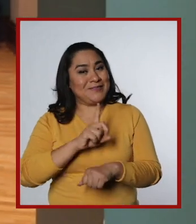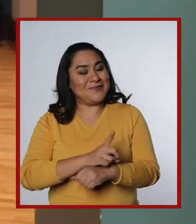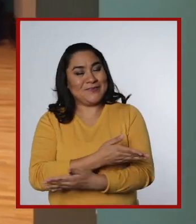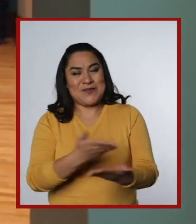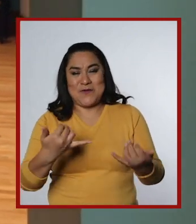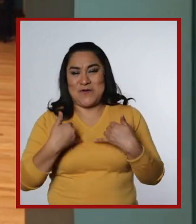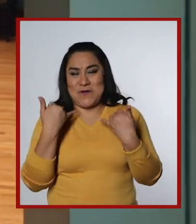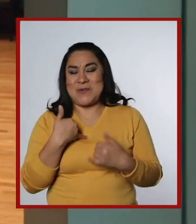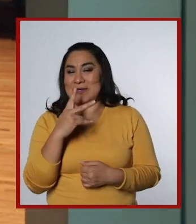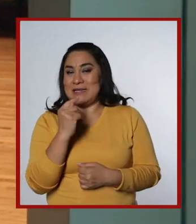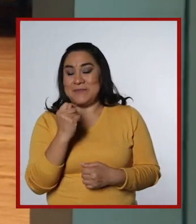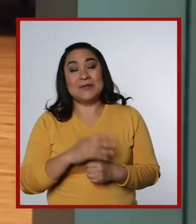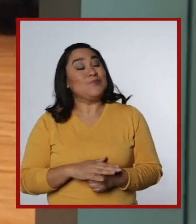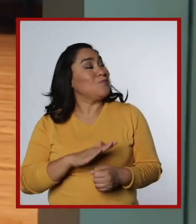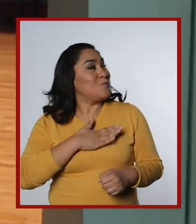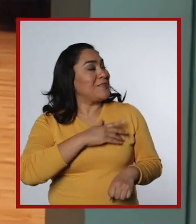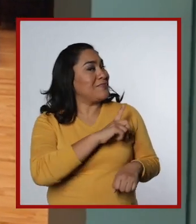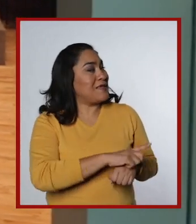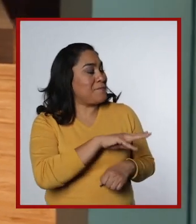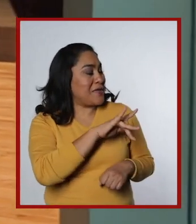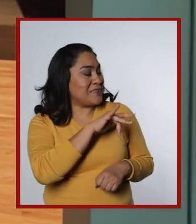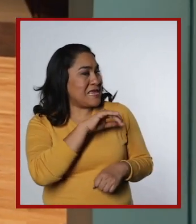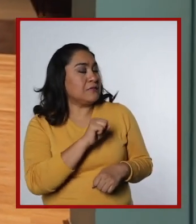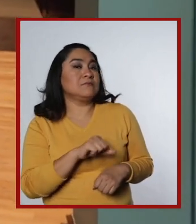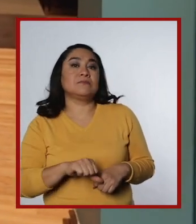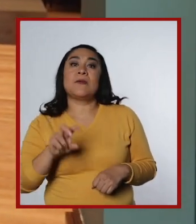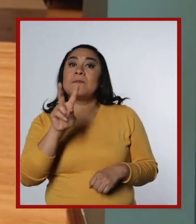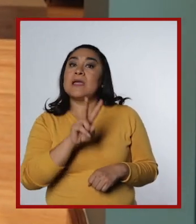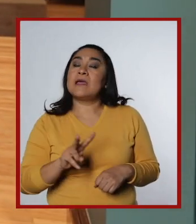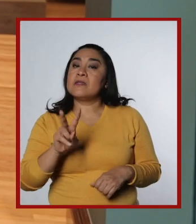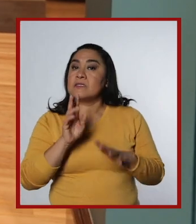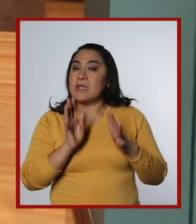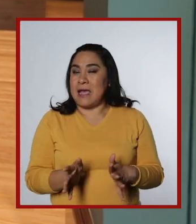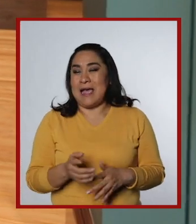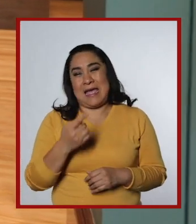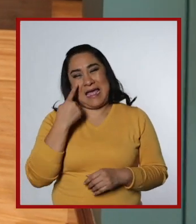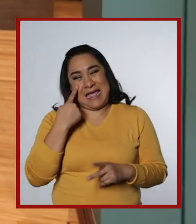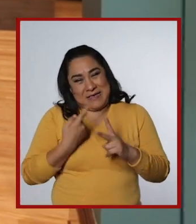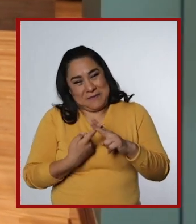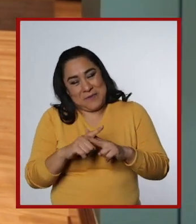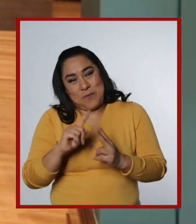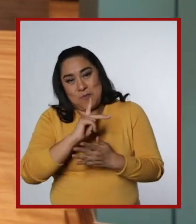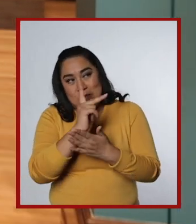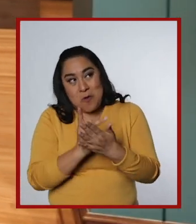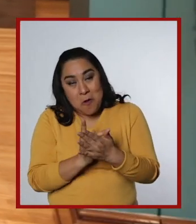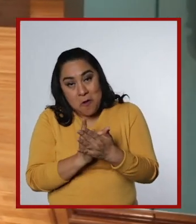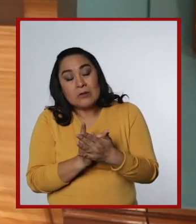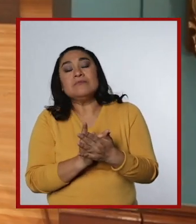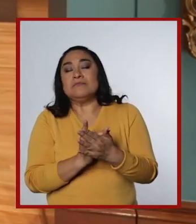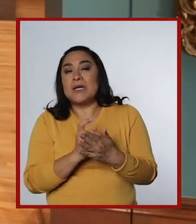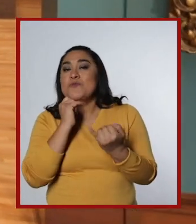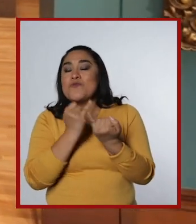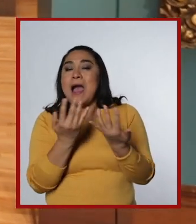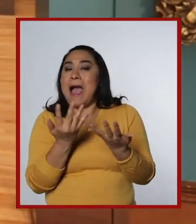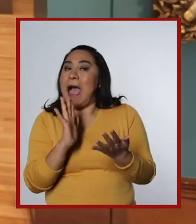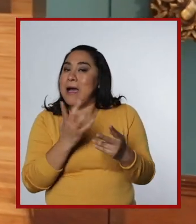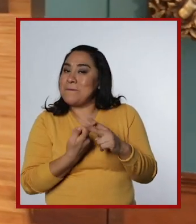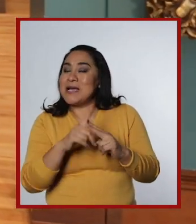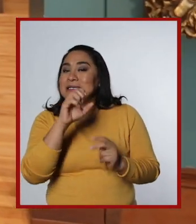Buenos días, jóvenes en TV. Buenos días, Matías. Ya es viernes y así como inicia este programa, inicia también el